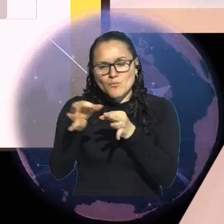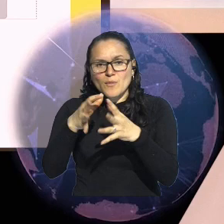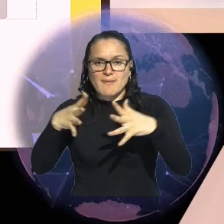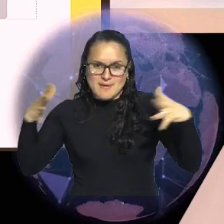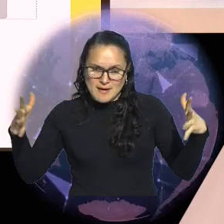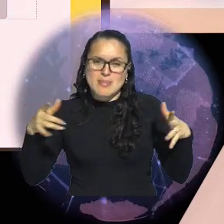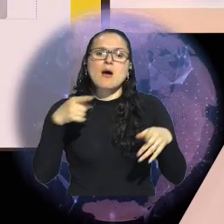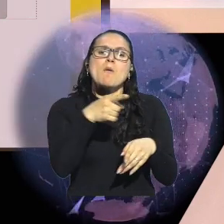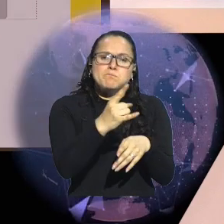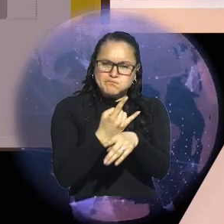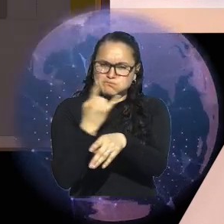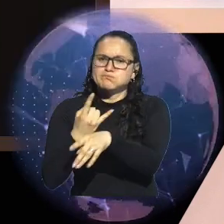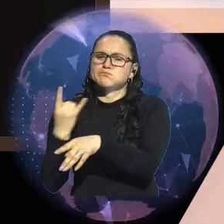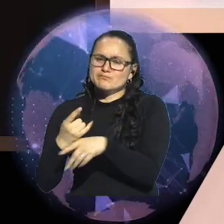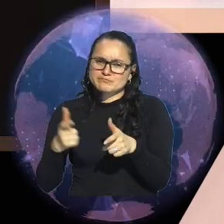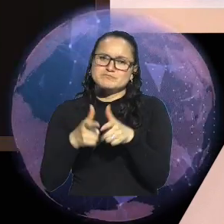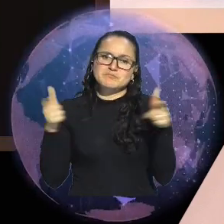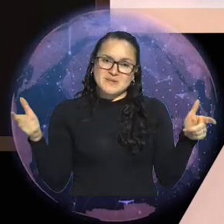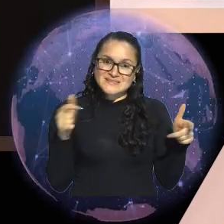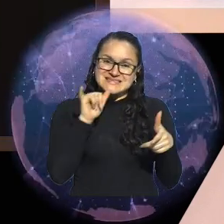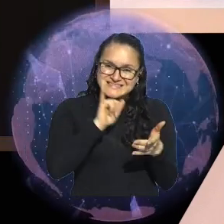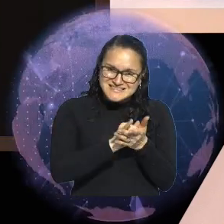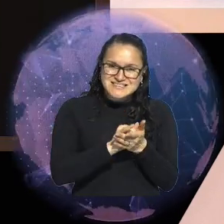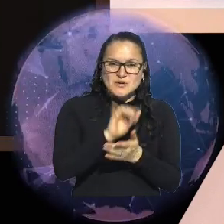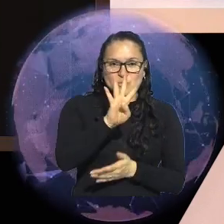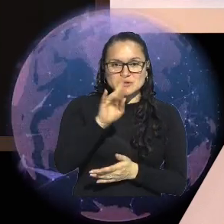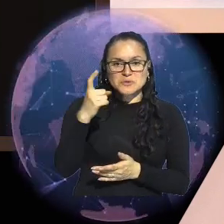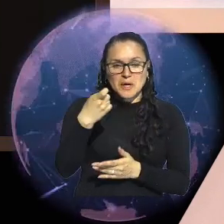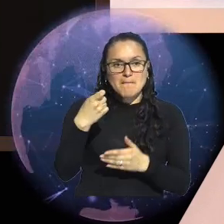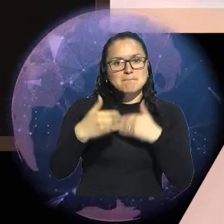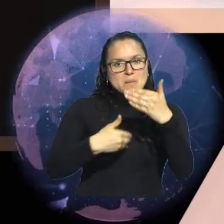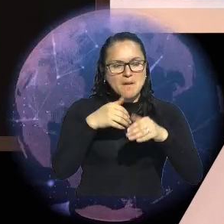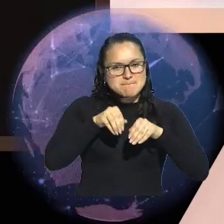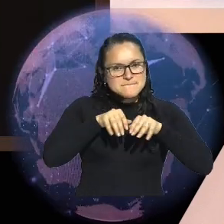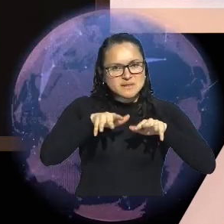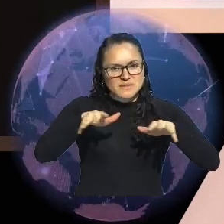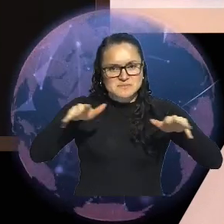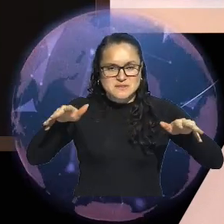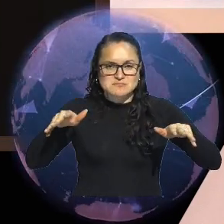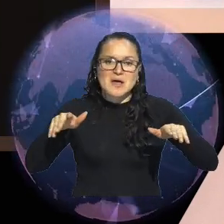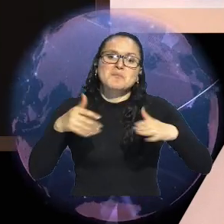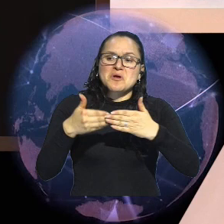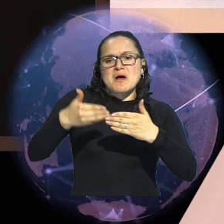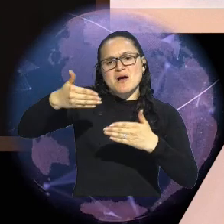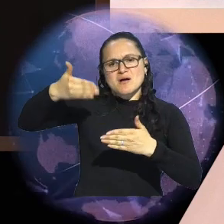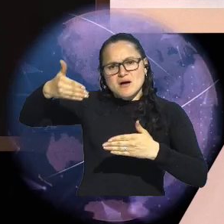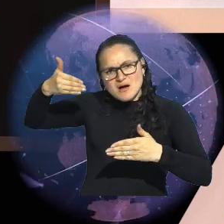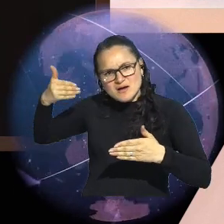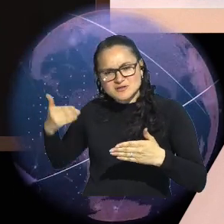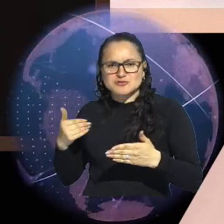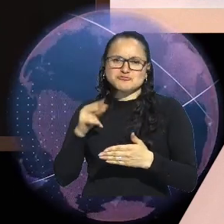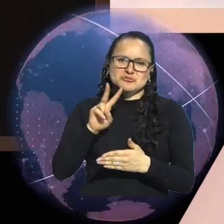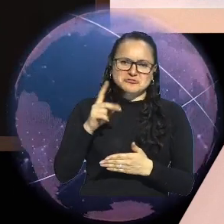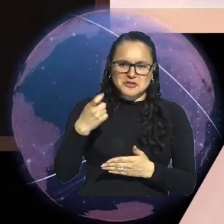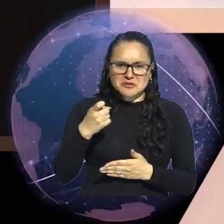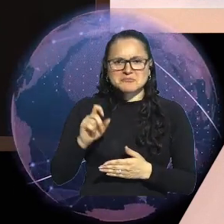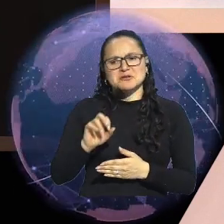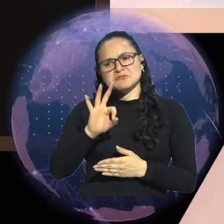observamos que esta tecnología ha logrado un mayor despliegue si se compara con las tecnologías anteriores 12